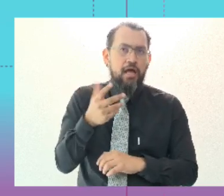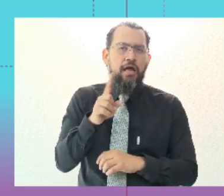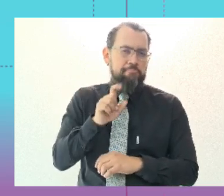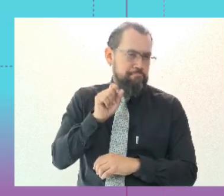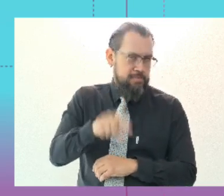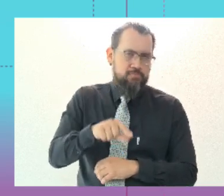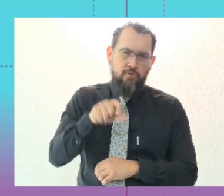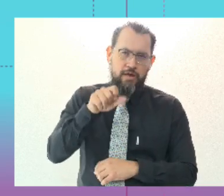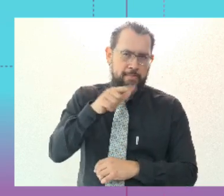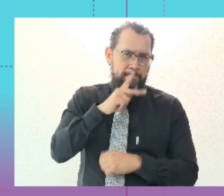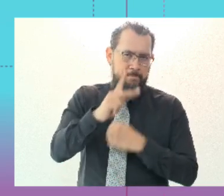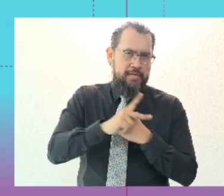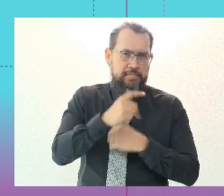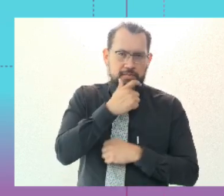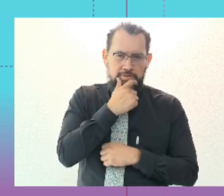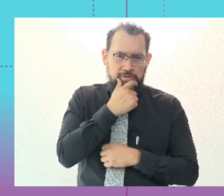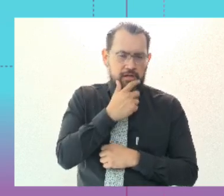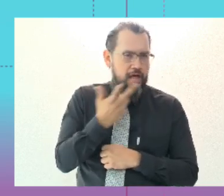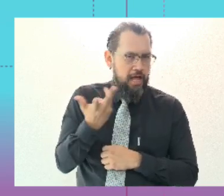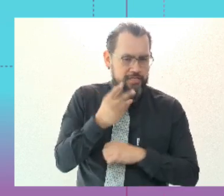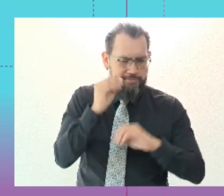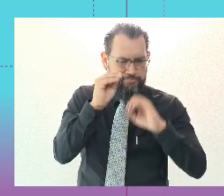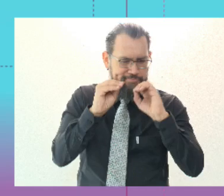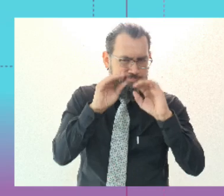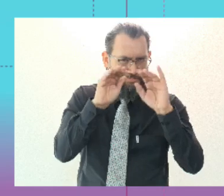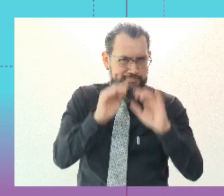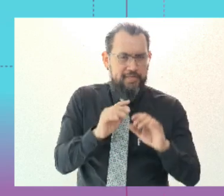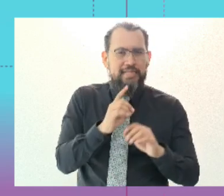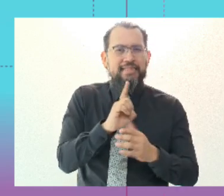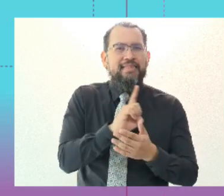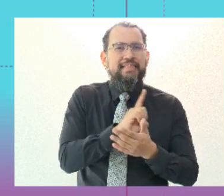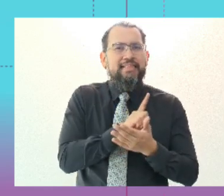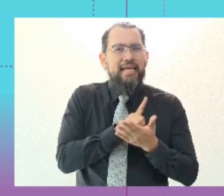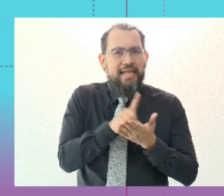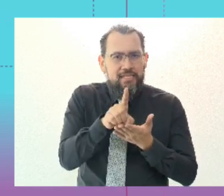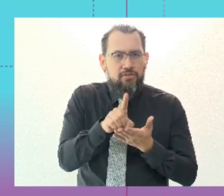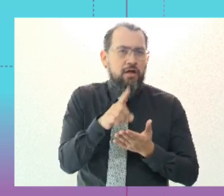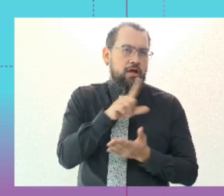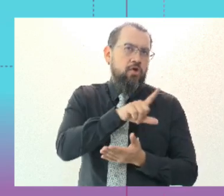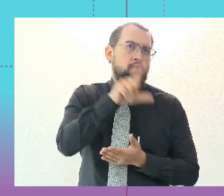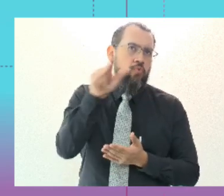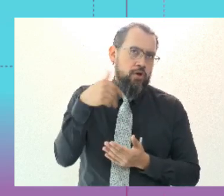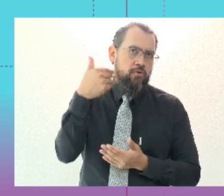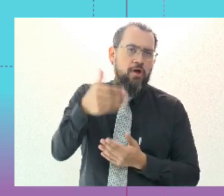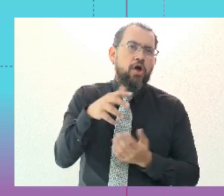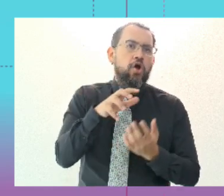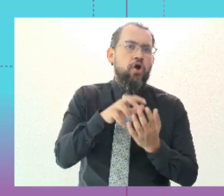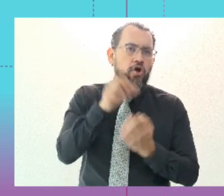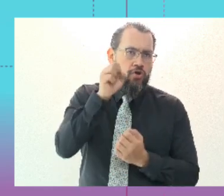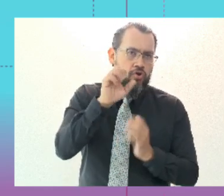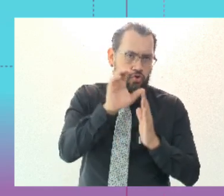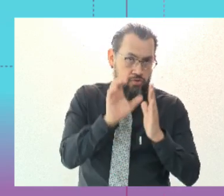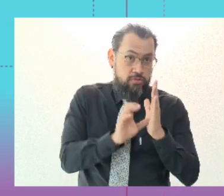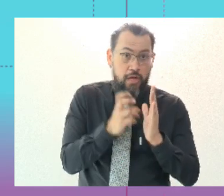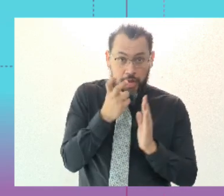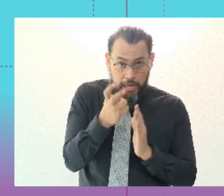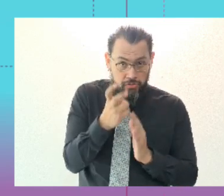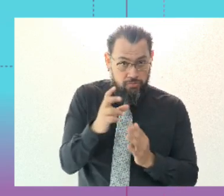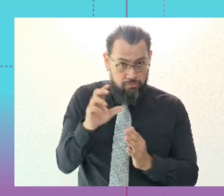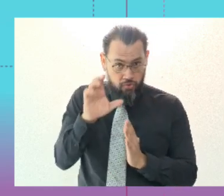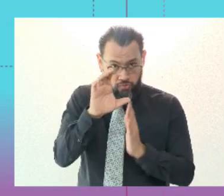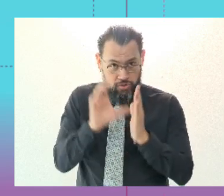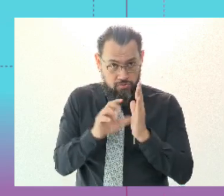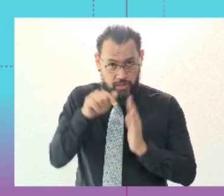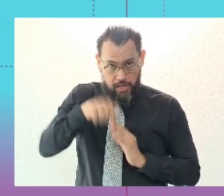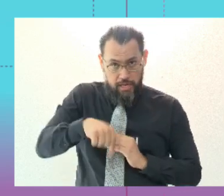Inglaterra también y todo esto trae toda la construcción de constituciones. La Constitución Política Mexicana está basada en